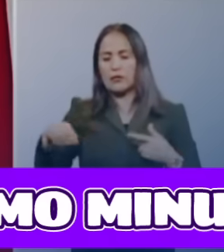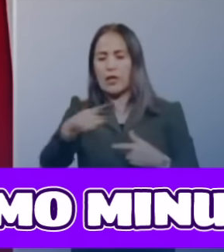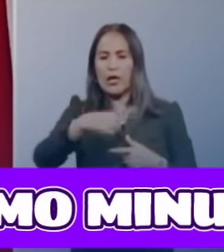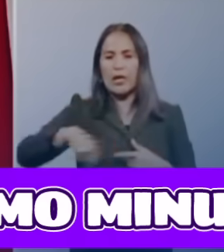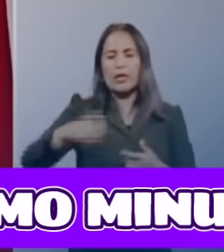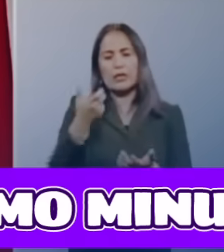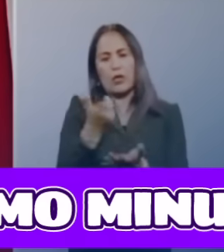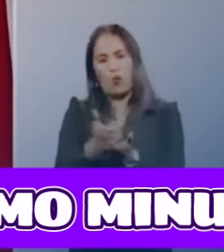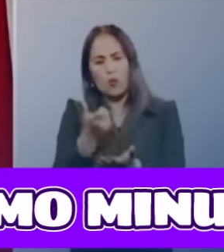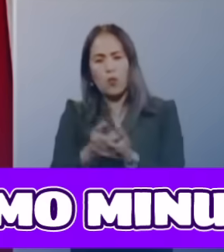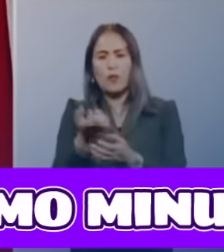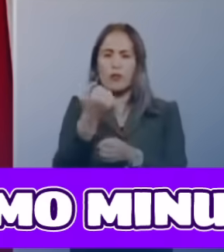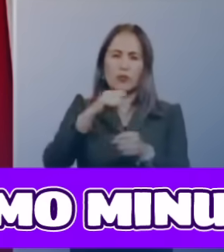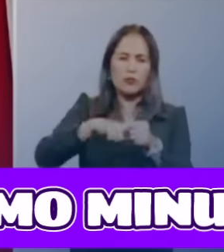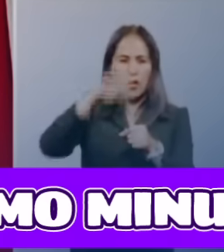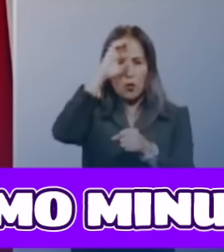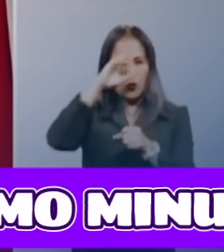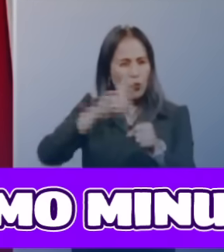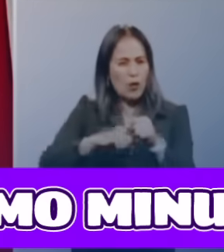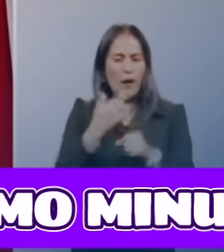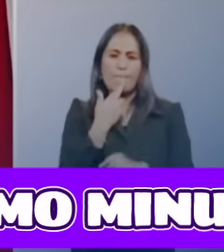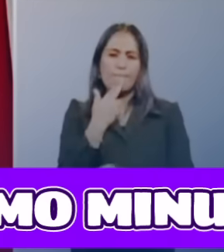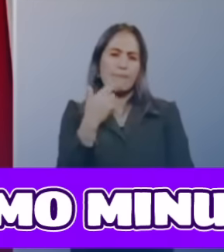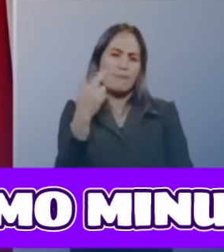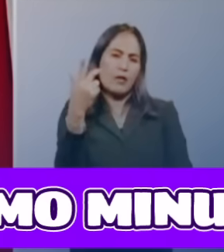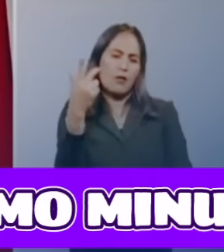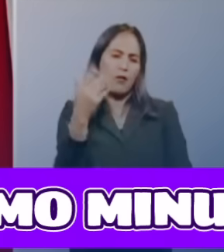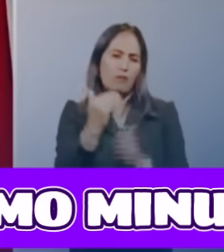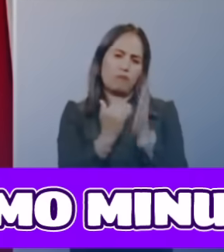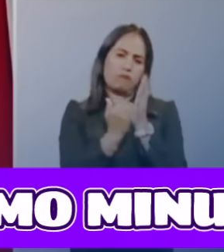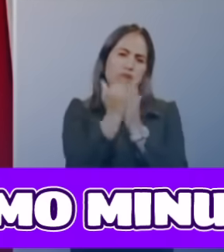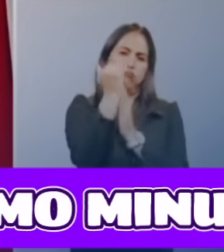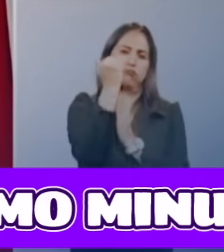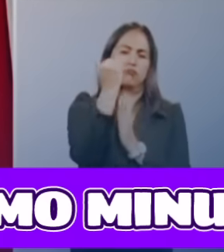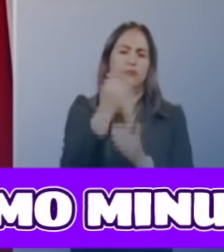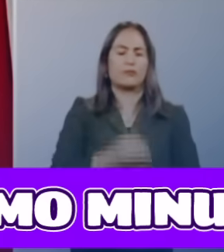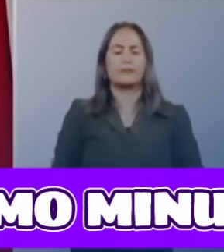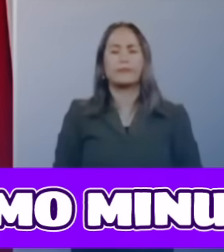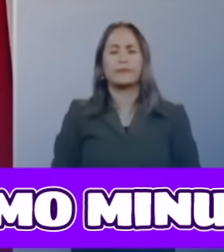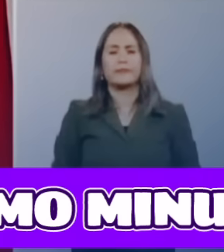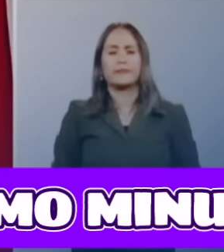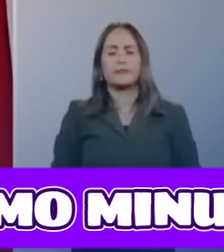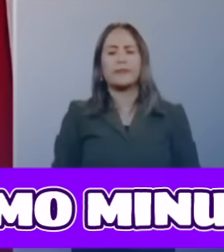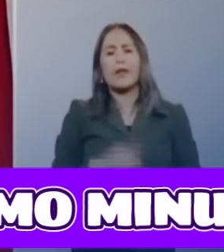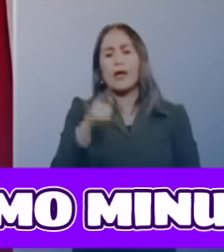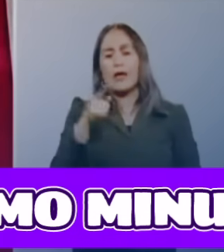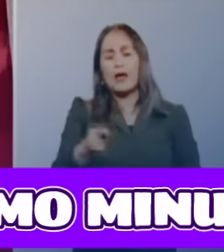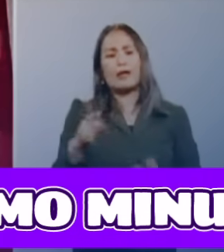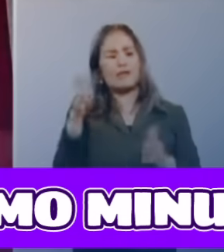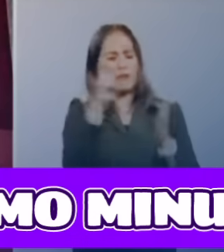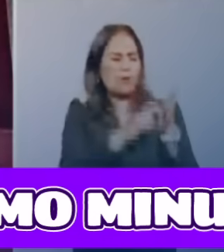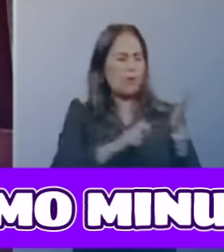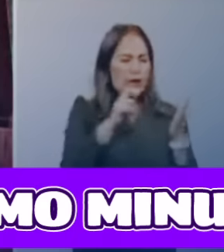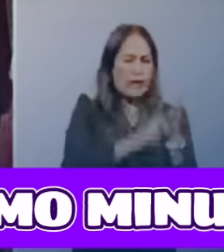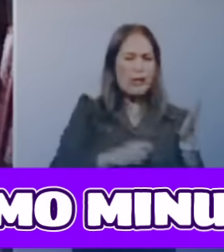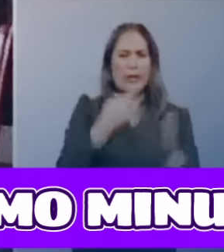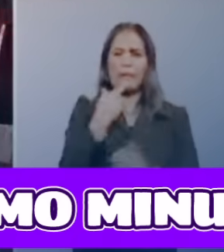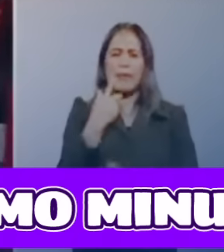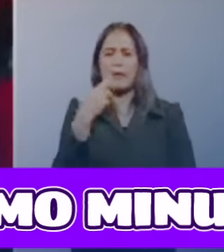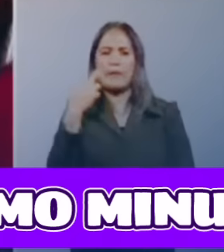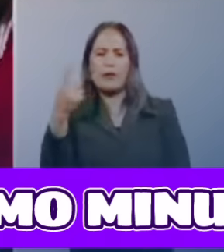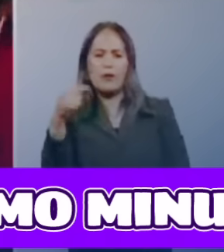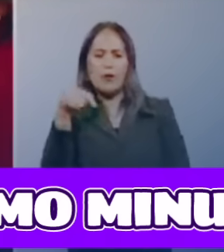social y cultural de nuestro pueblo. En esas búsquedas del mejoramiento constante,